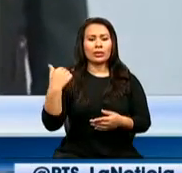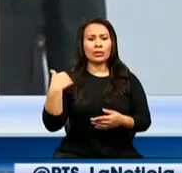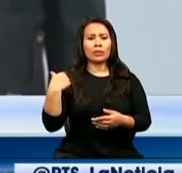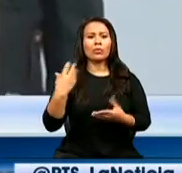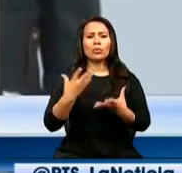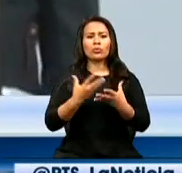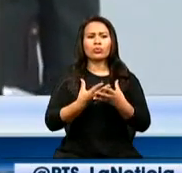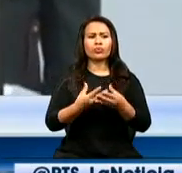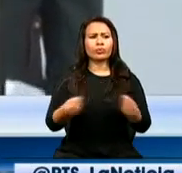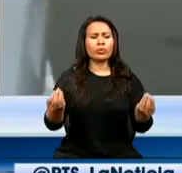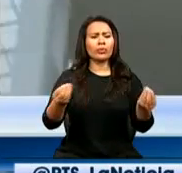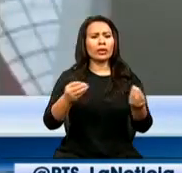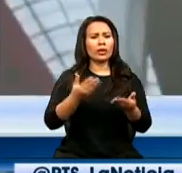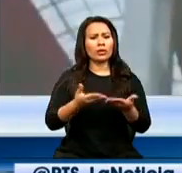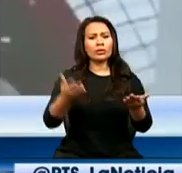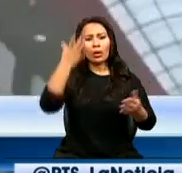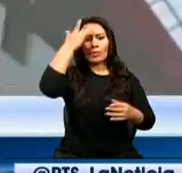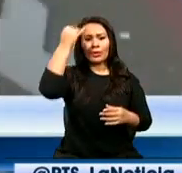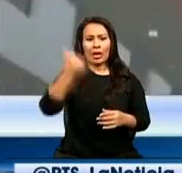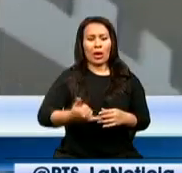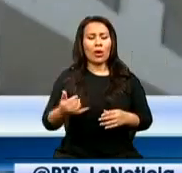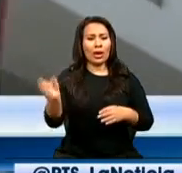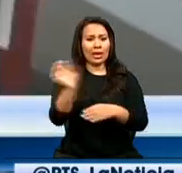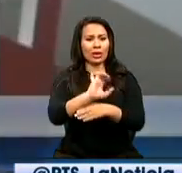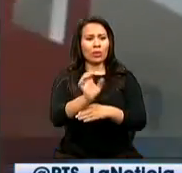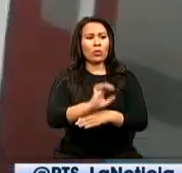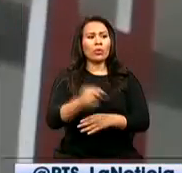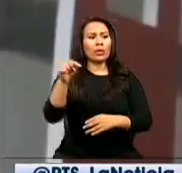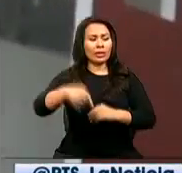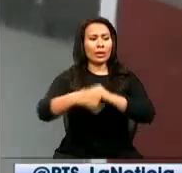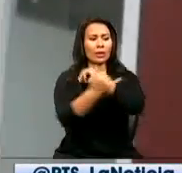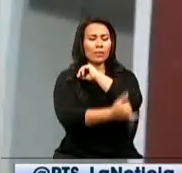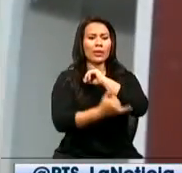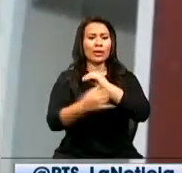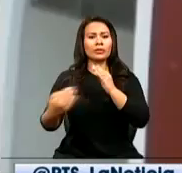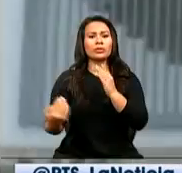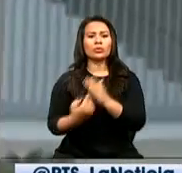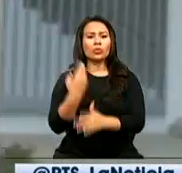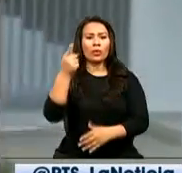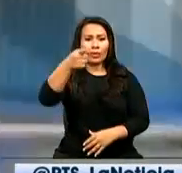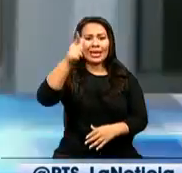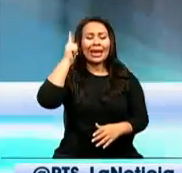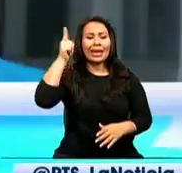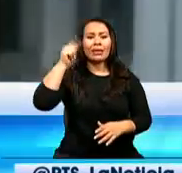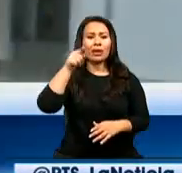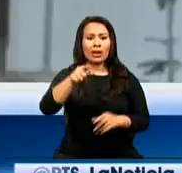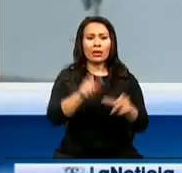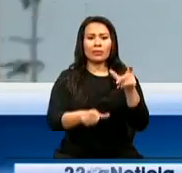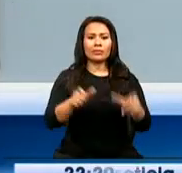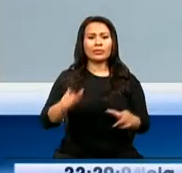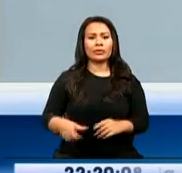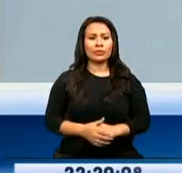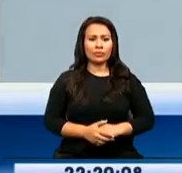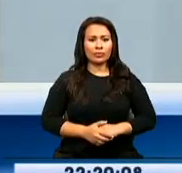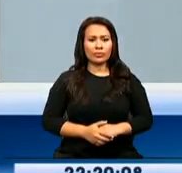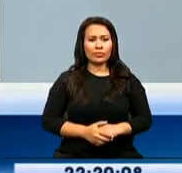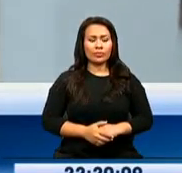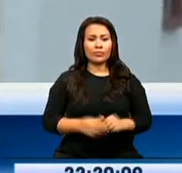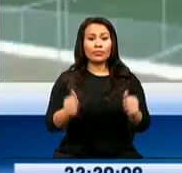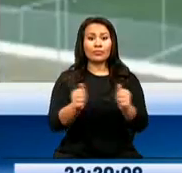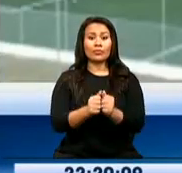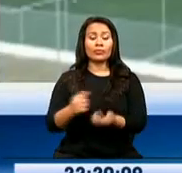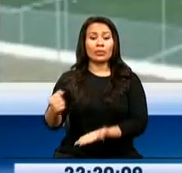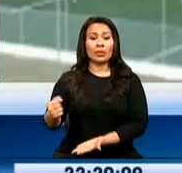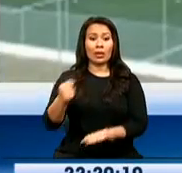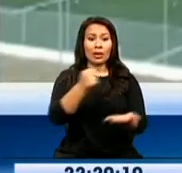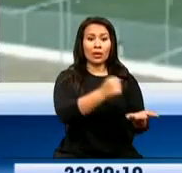Porque por fin, en el Ecuador de hoy, en la patria nueva, mandan ustedes, el pueblo ecuatoriano. Con una inversión de más